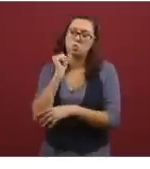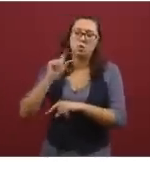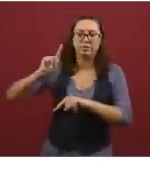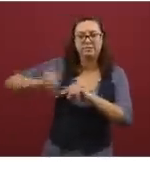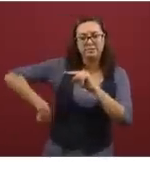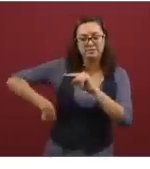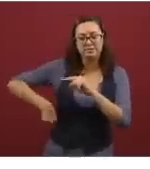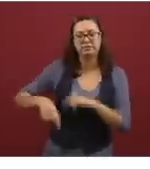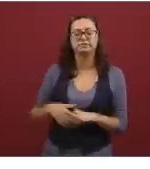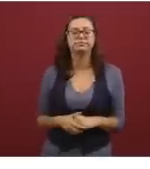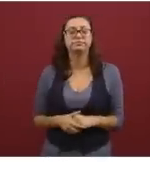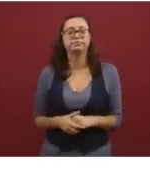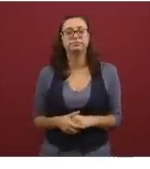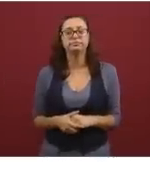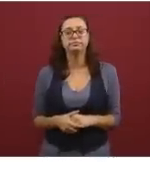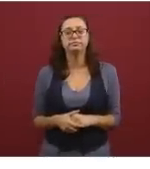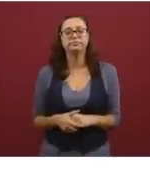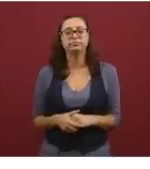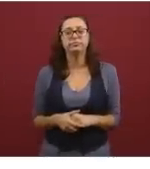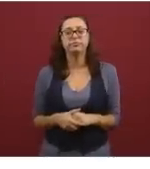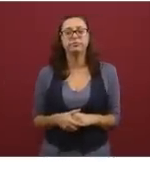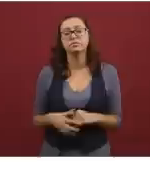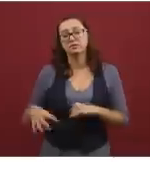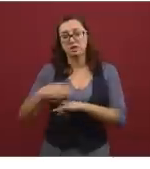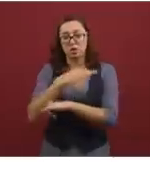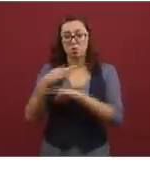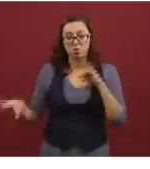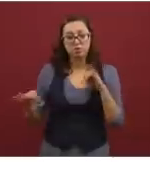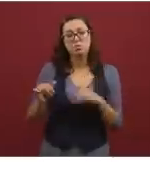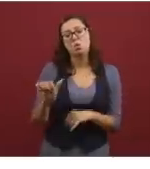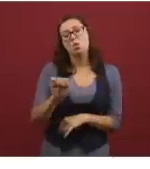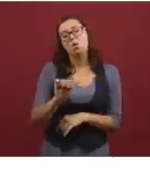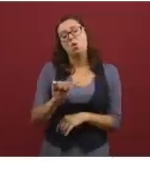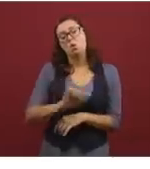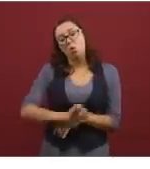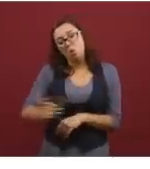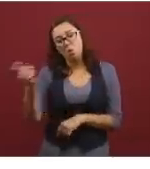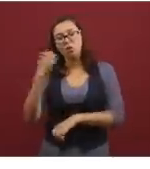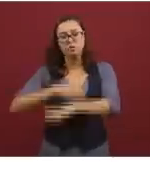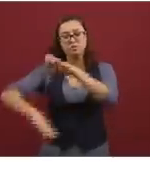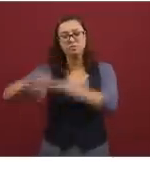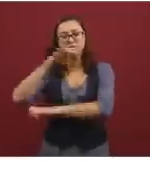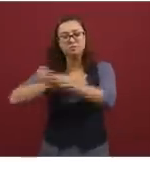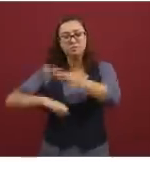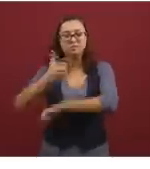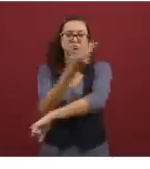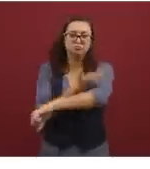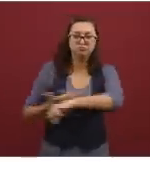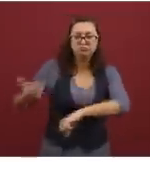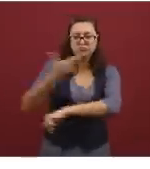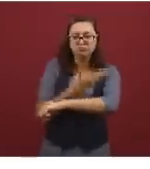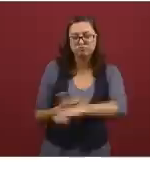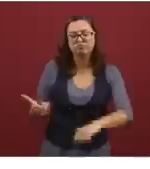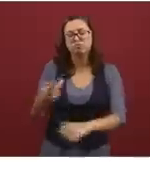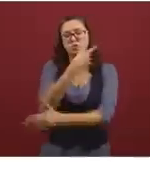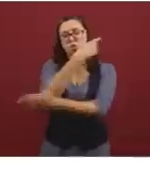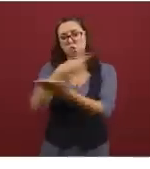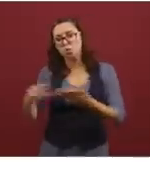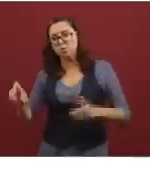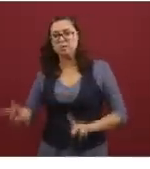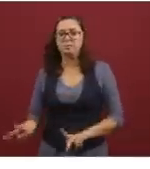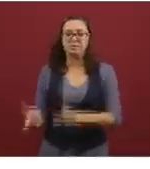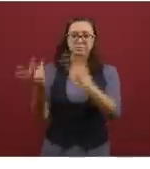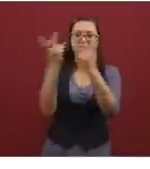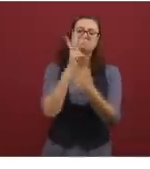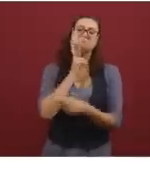Finalmente, las empresas operativas, que son las que se dedican a la compra y venta de crudo y de gasolinas